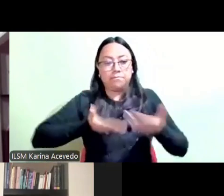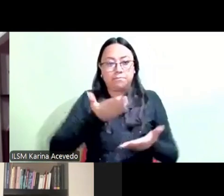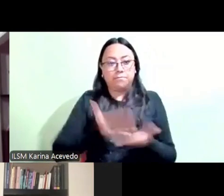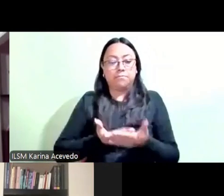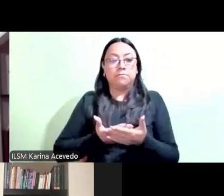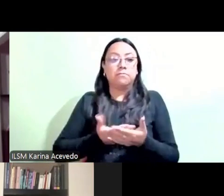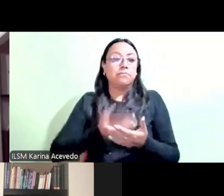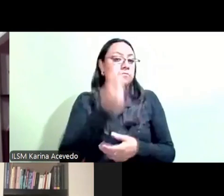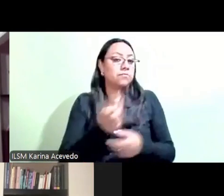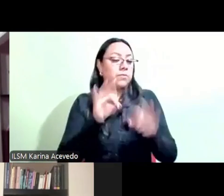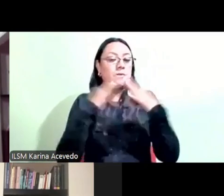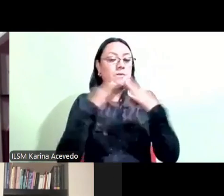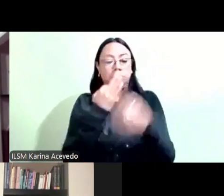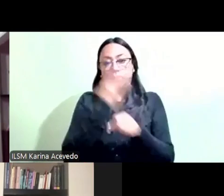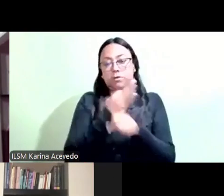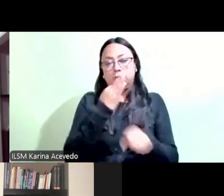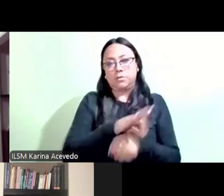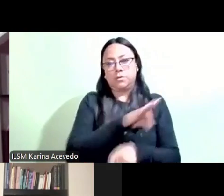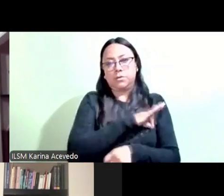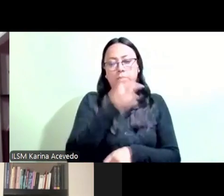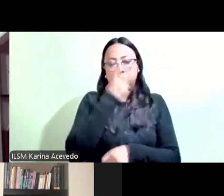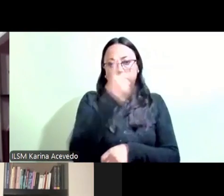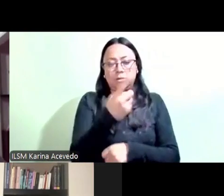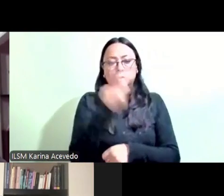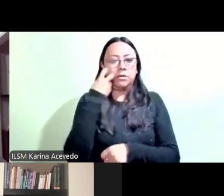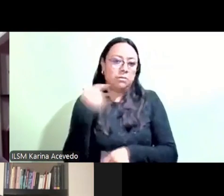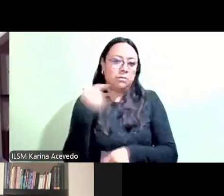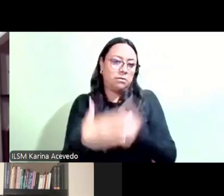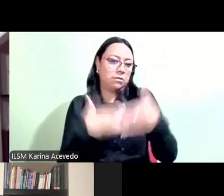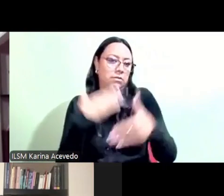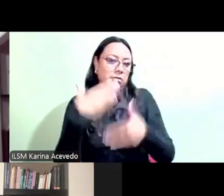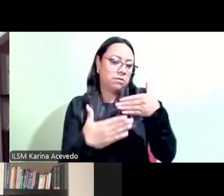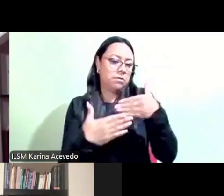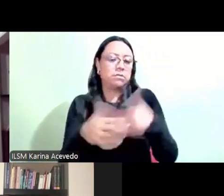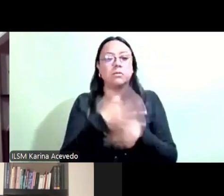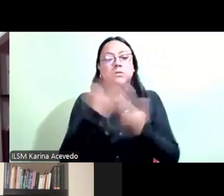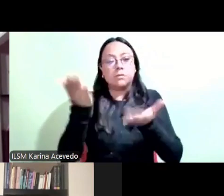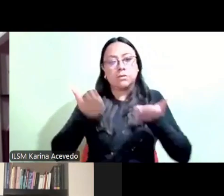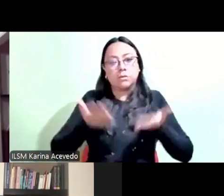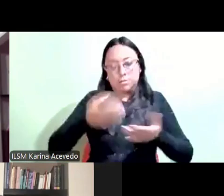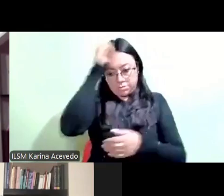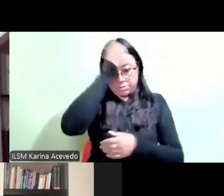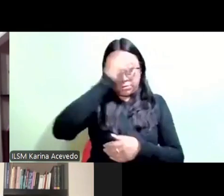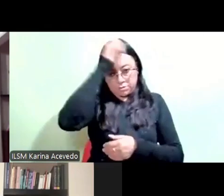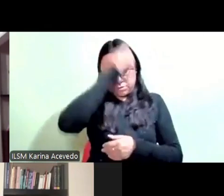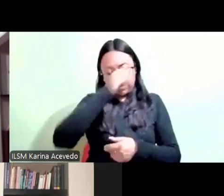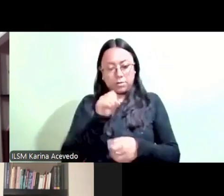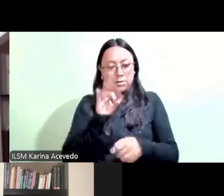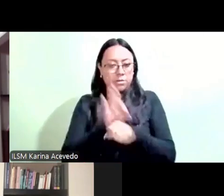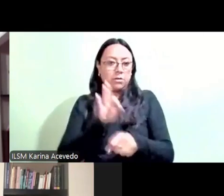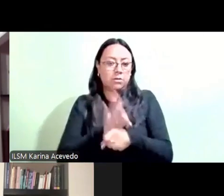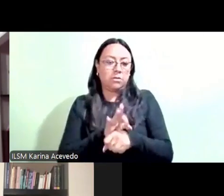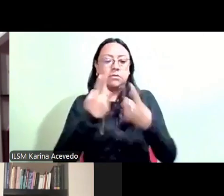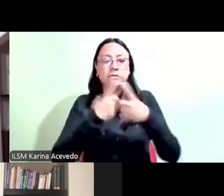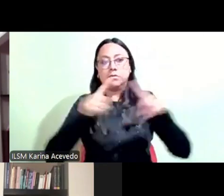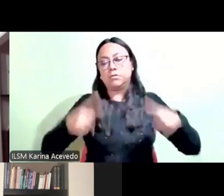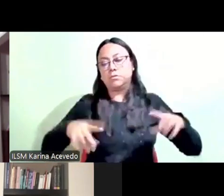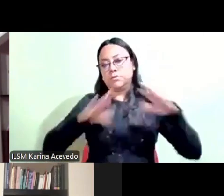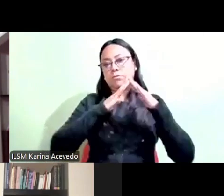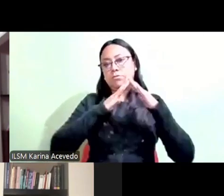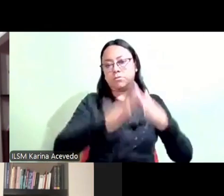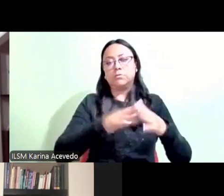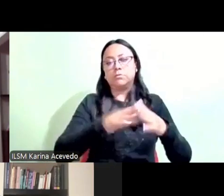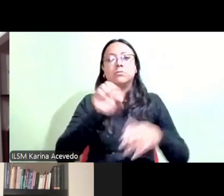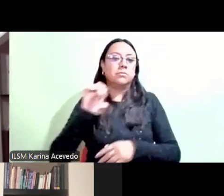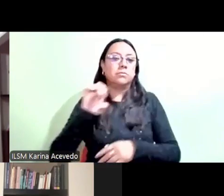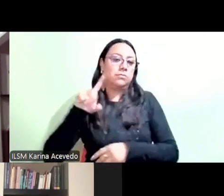importante precisar que durante el proceso de dictaminación se recibieron las opiniones favorables de desarrollo urbano y vivienda, medio ambiente, movilidad, gestión integral de